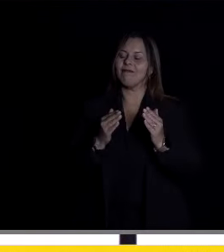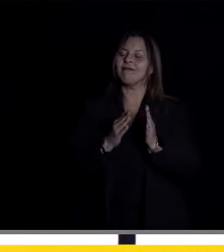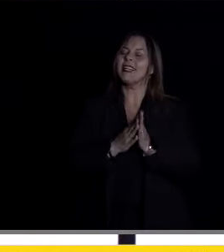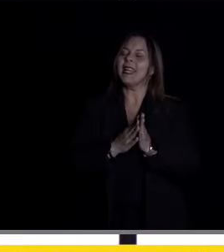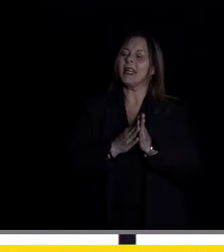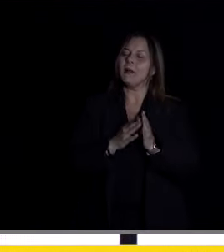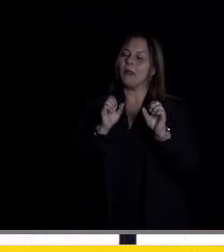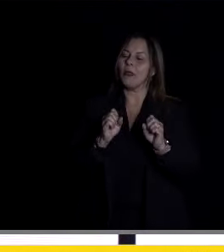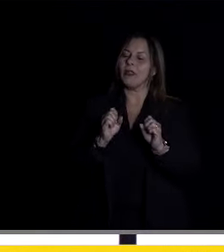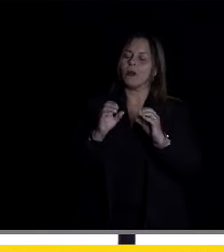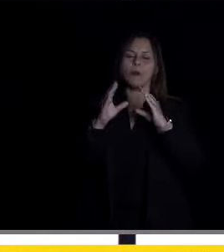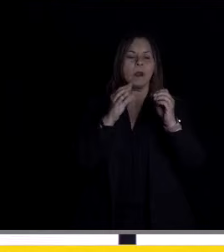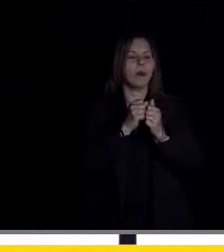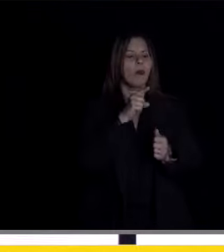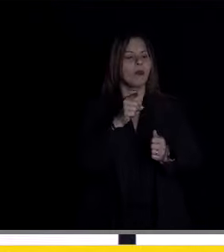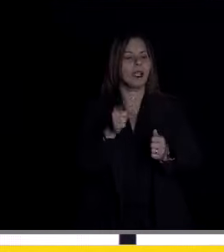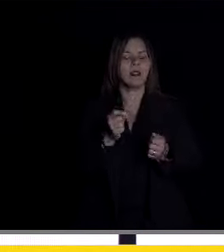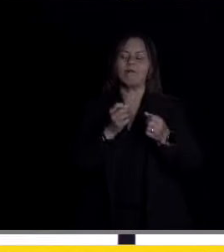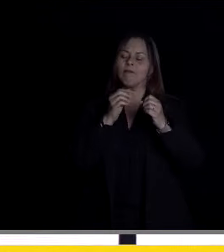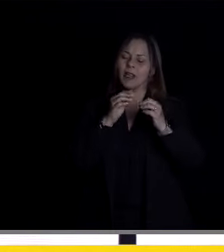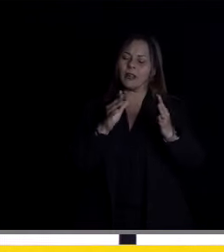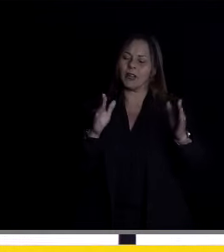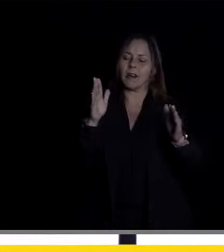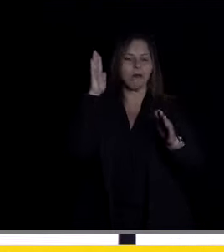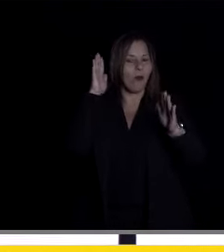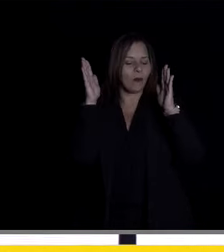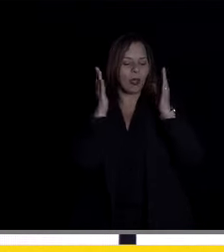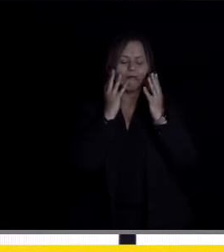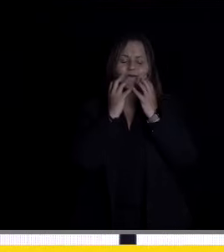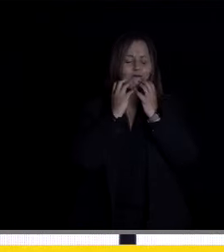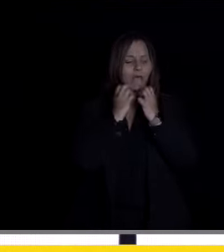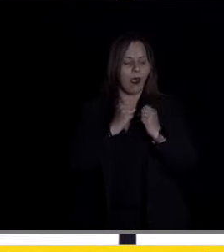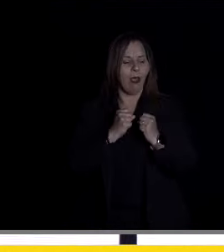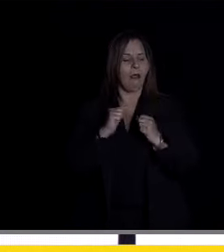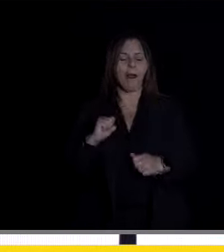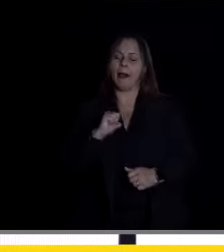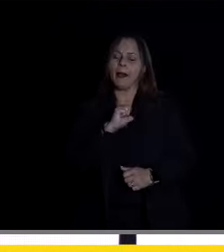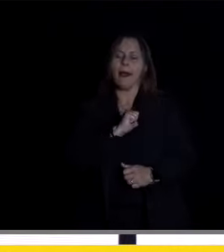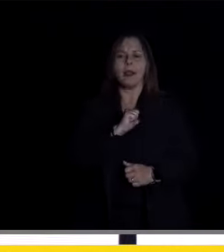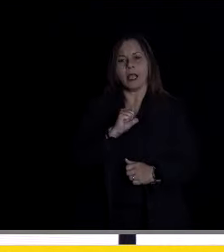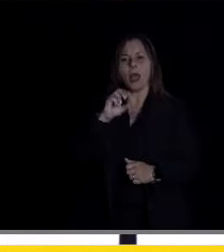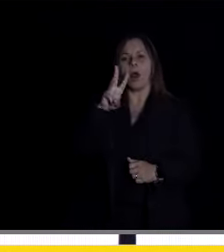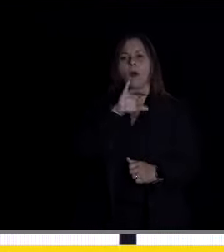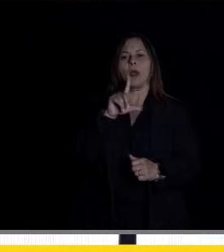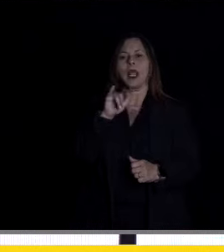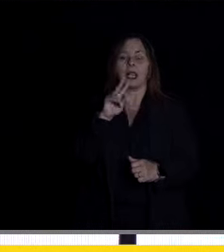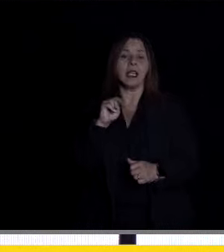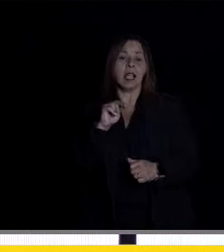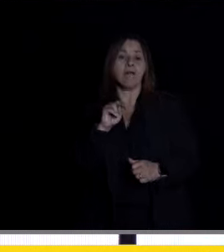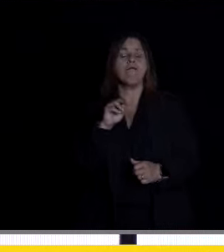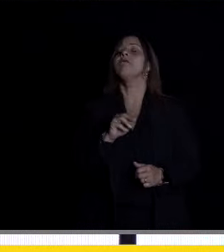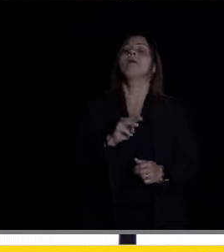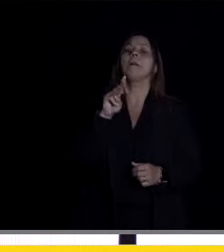ustedes. Y quiero extender un saludo afectuoso al alcalde, honorable William Edgardo Miranda